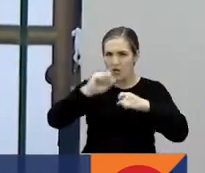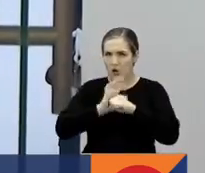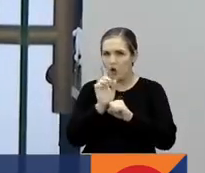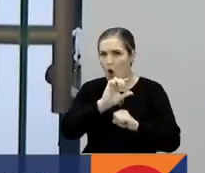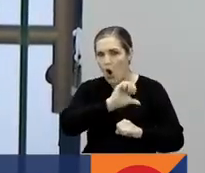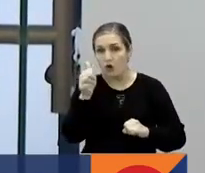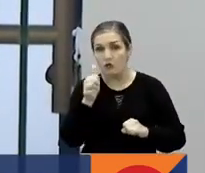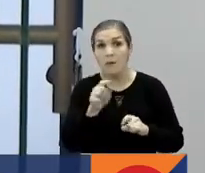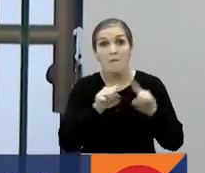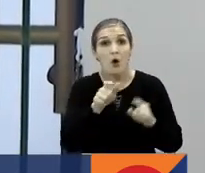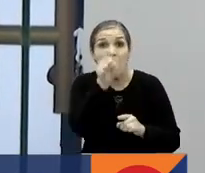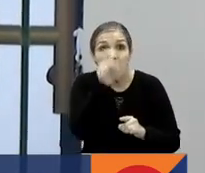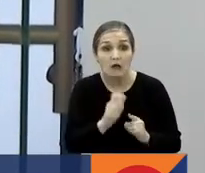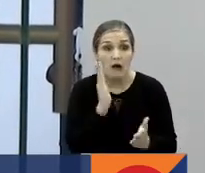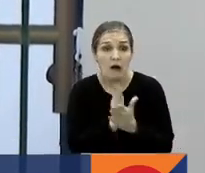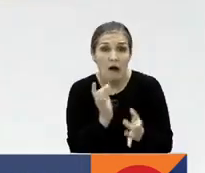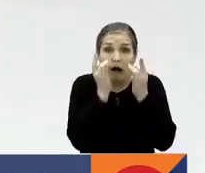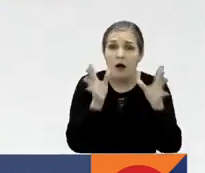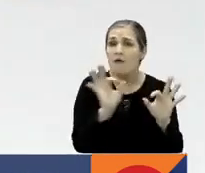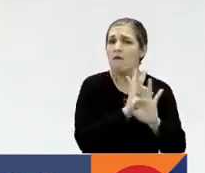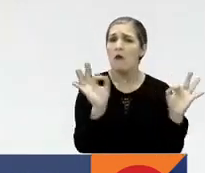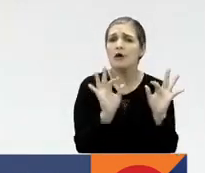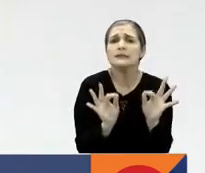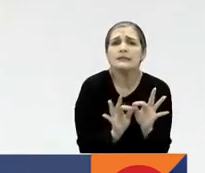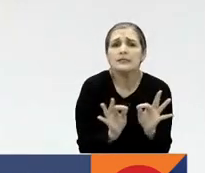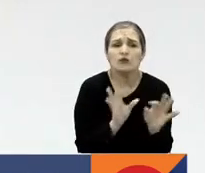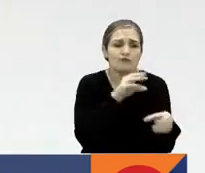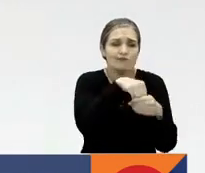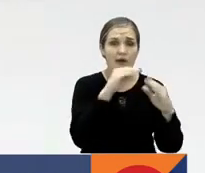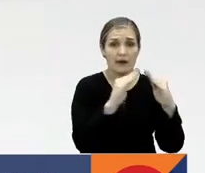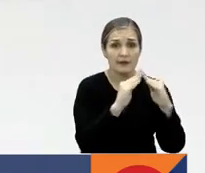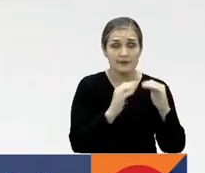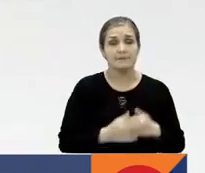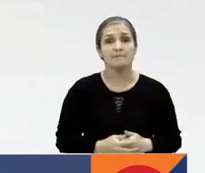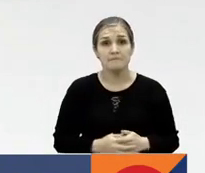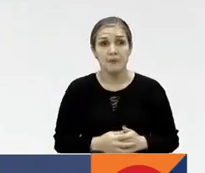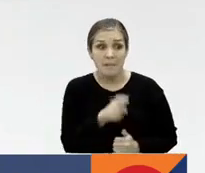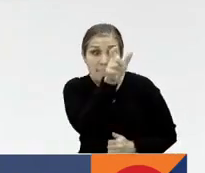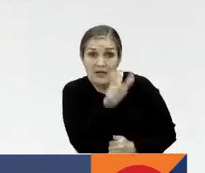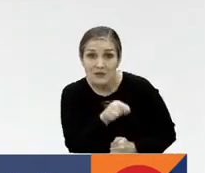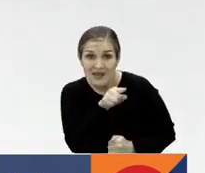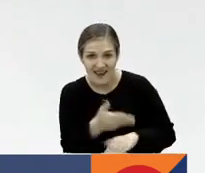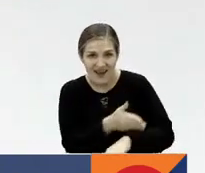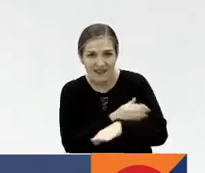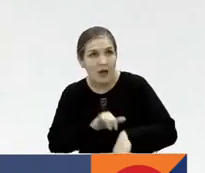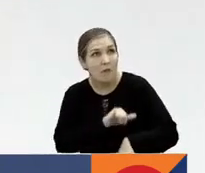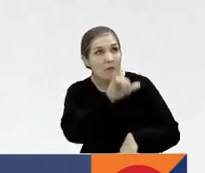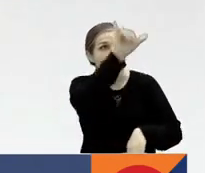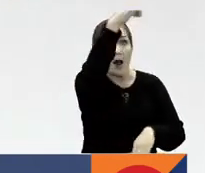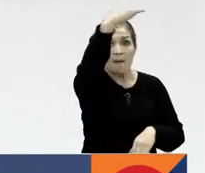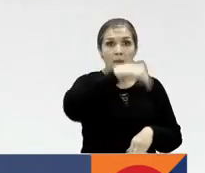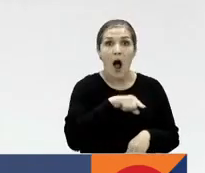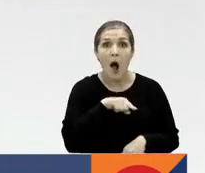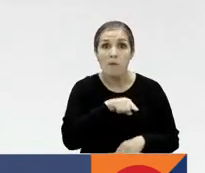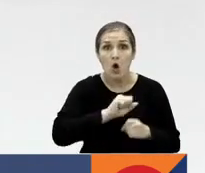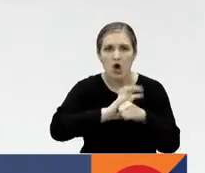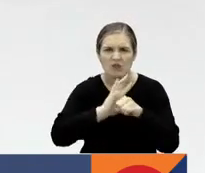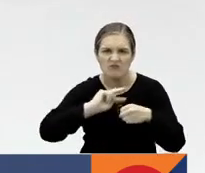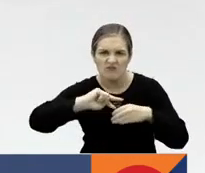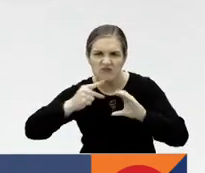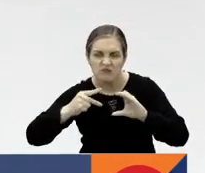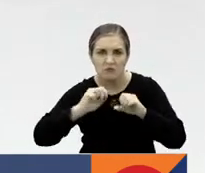su enfermedad es leve y se manejó en casa. El paciente se mantiene en estricto aislamiento con su único